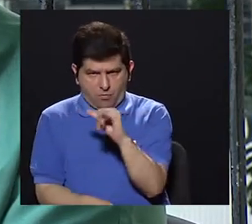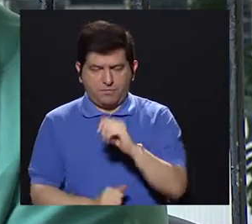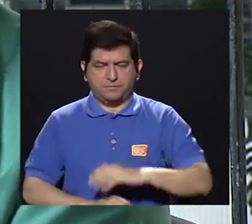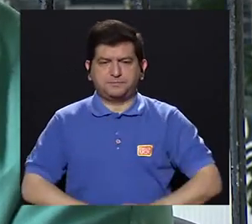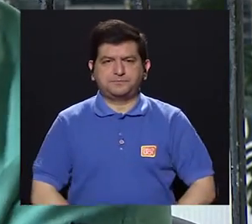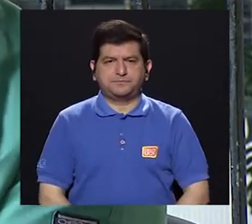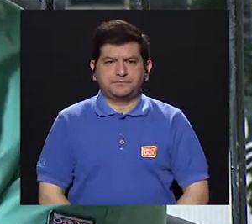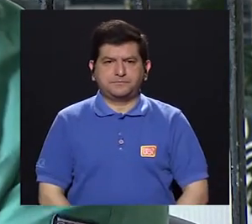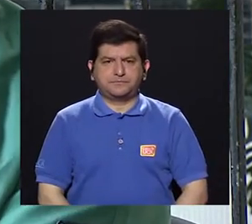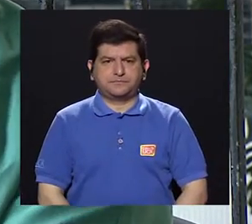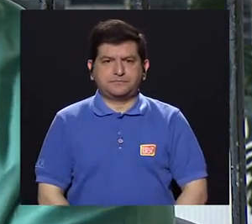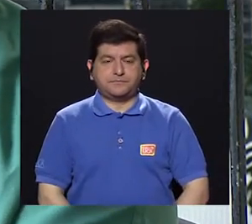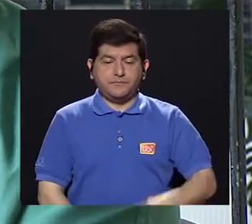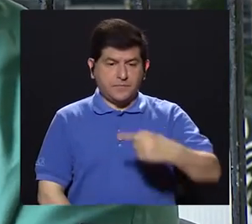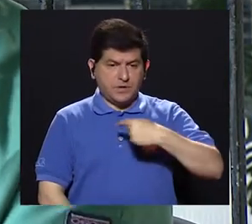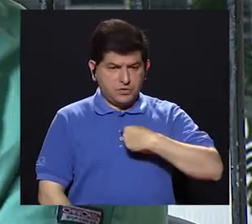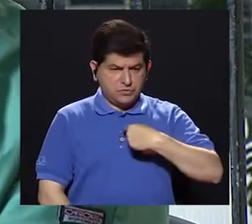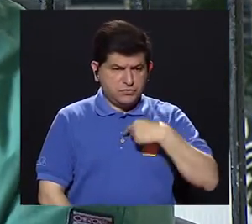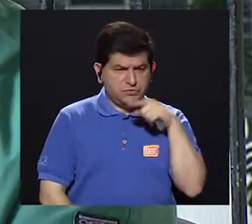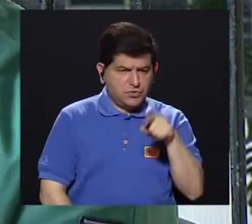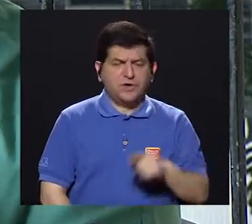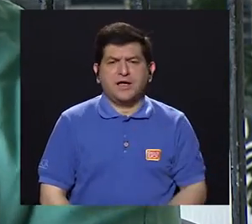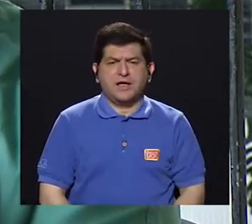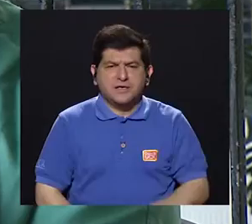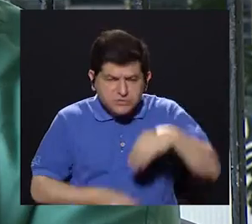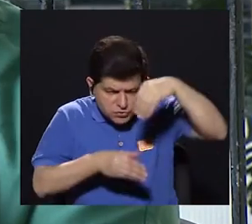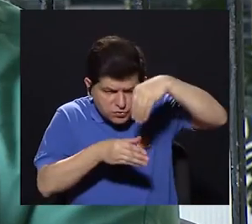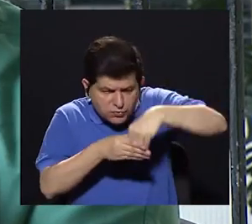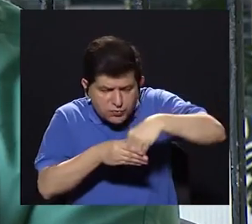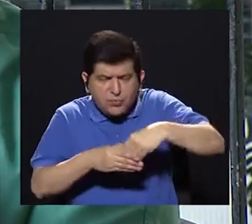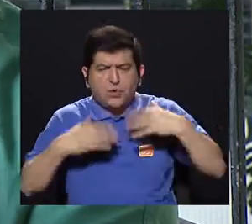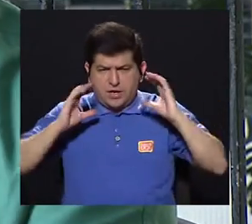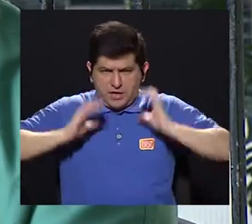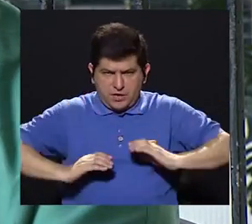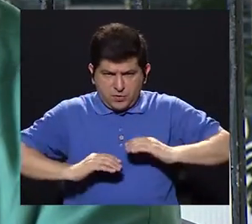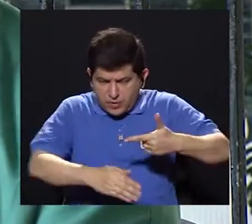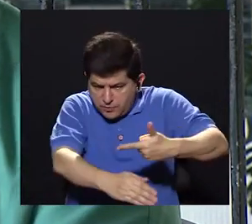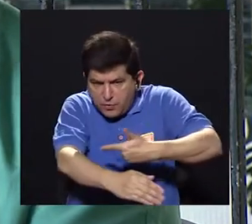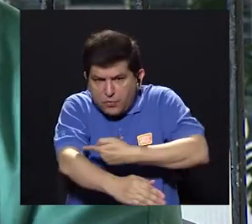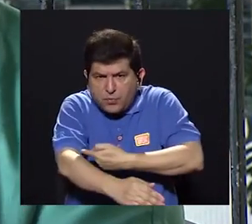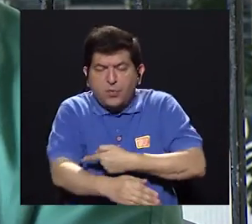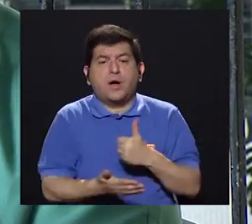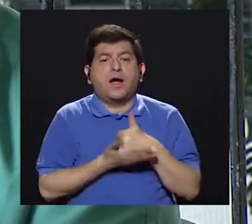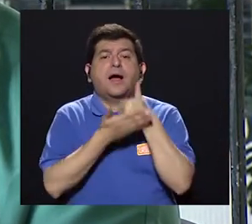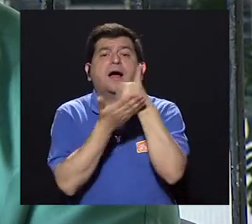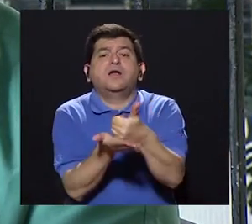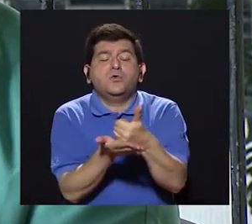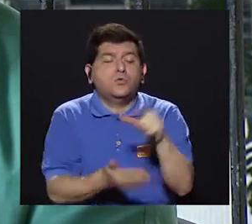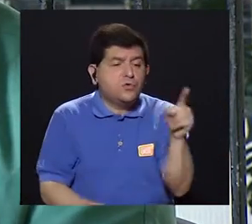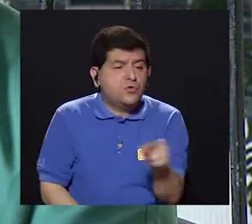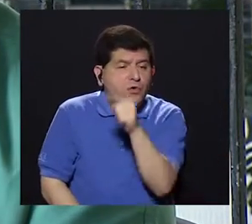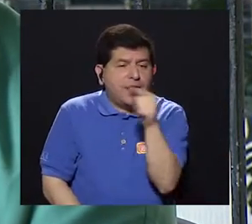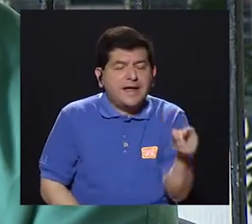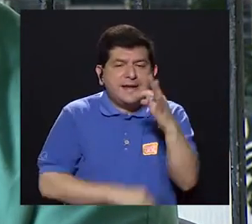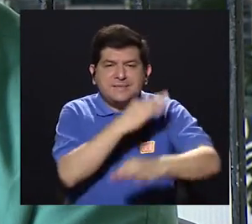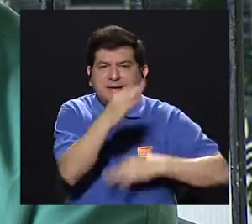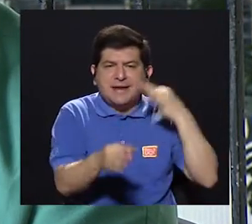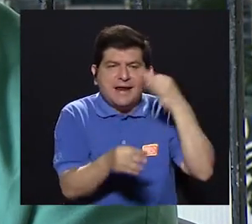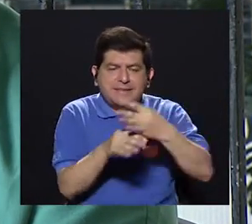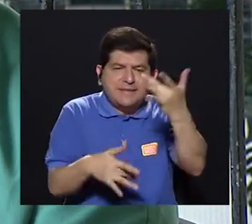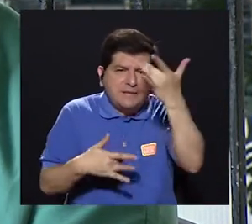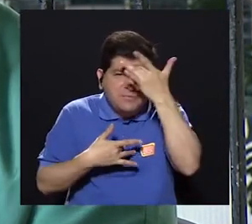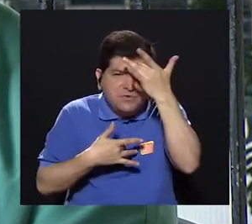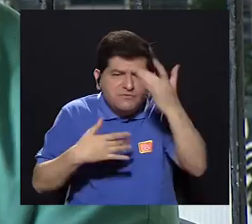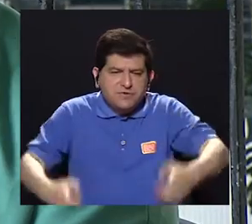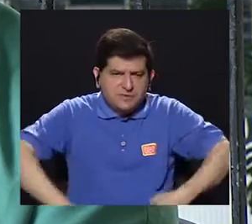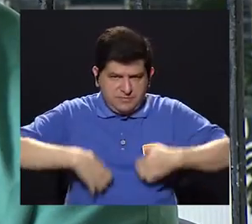también. O sea, es como yo, colocando ese isótopo radioactivo dentro de mi cuerpo, puedo ayudar a eliminar un tipo